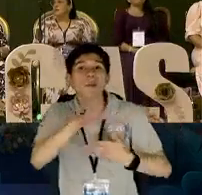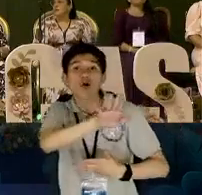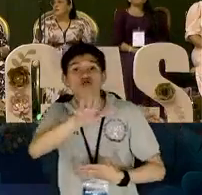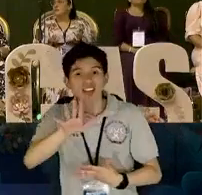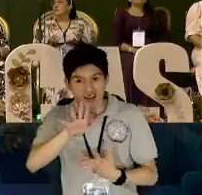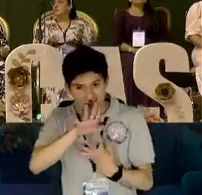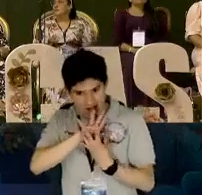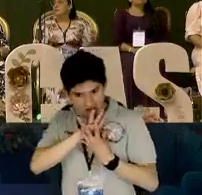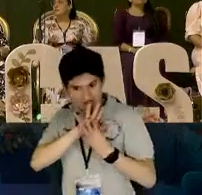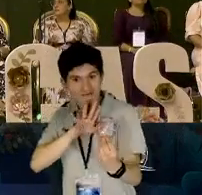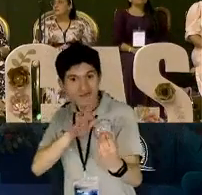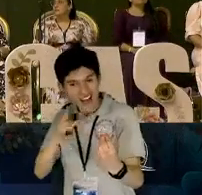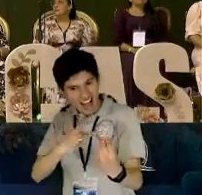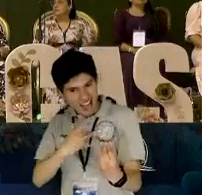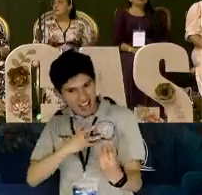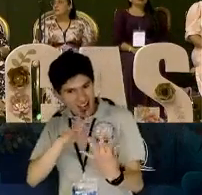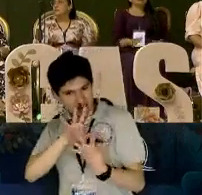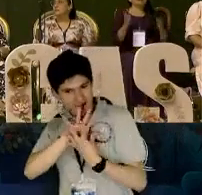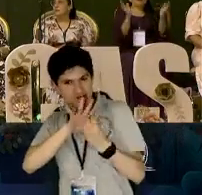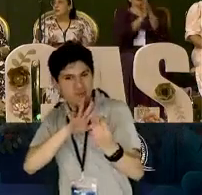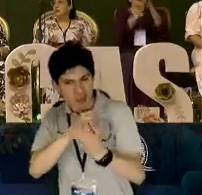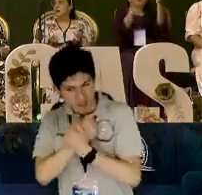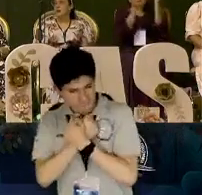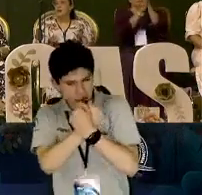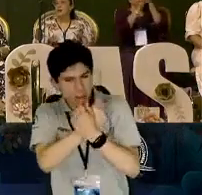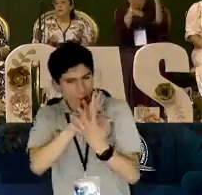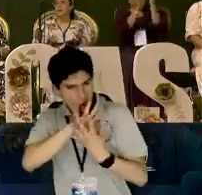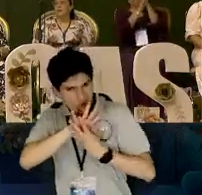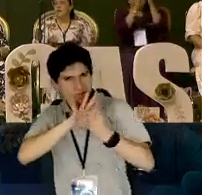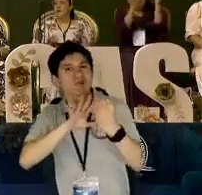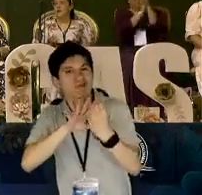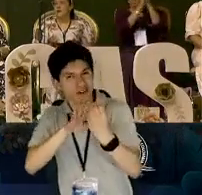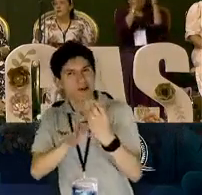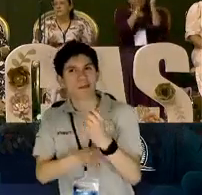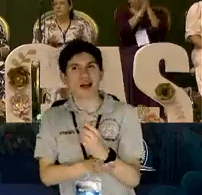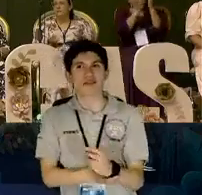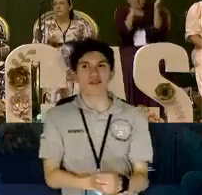teniendo el mismo amor,